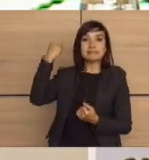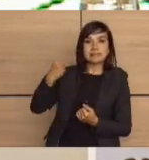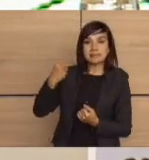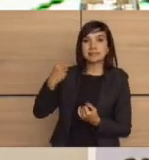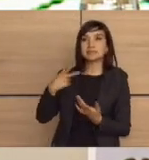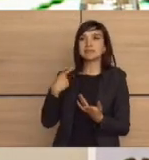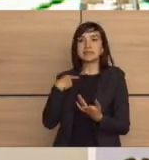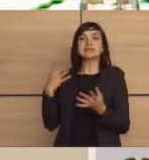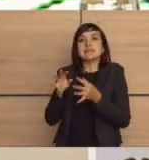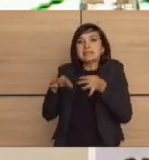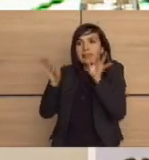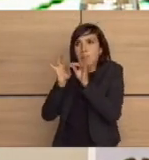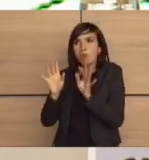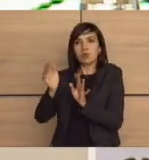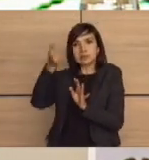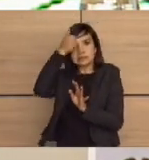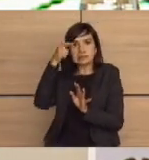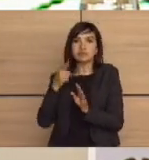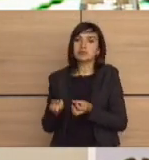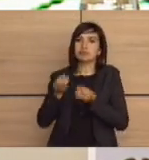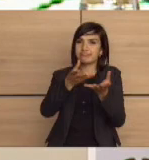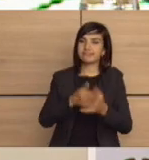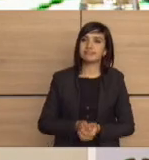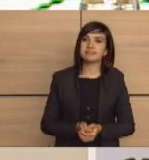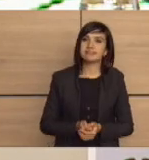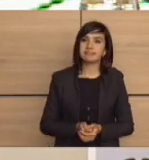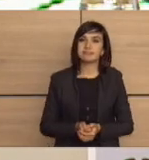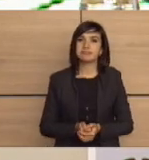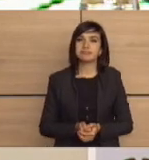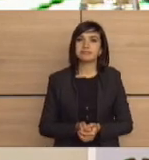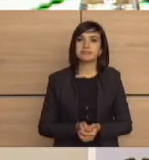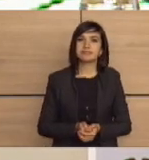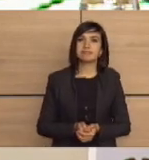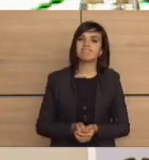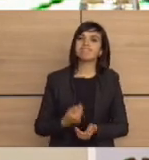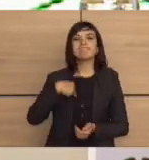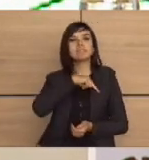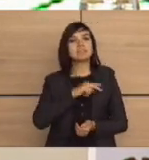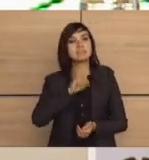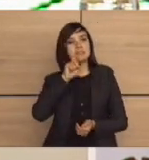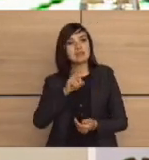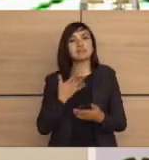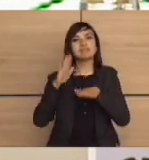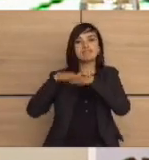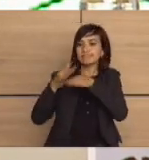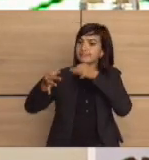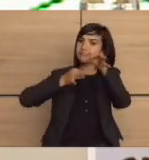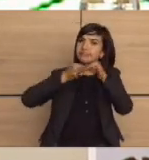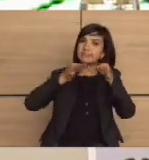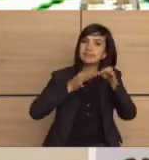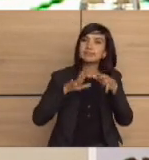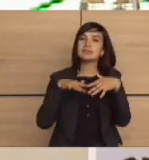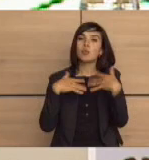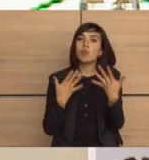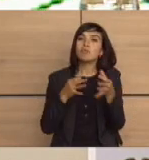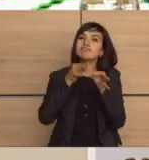lo fundamental. Para ello, tenemos que hacer claridades y tenemos que construir la